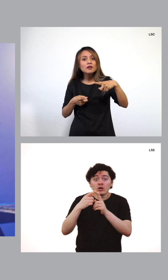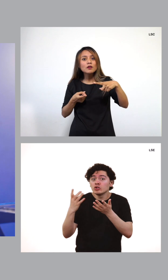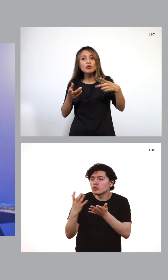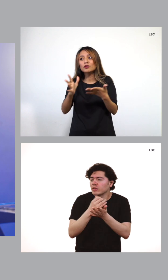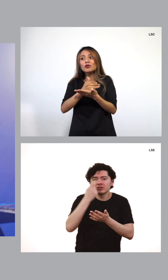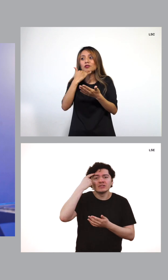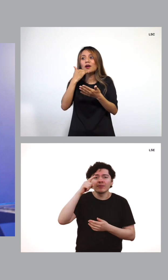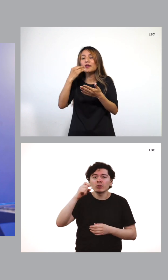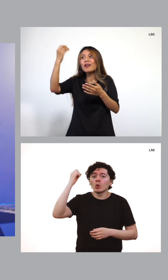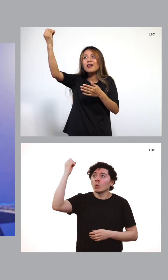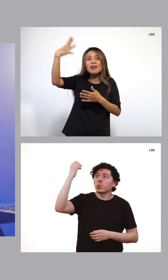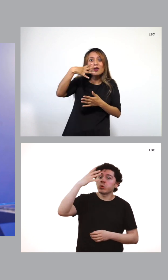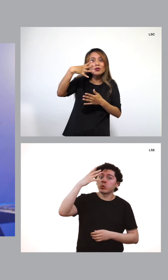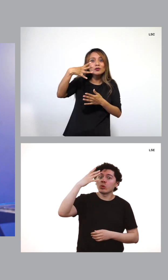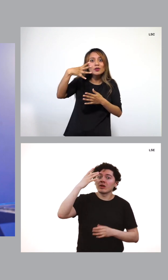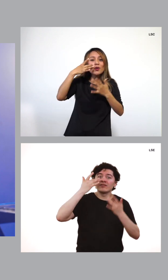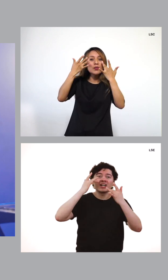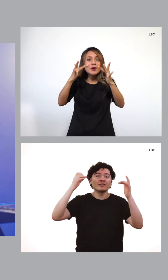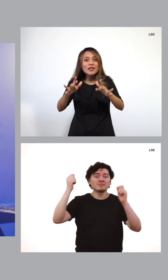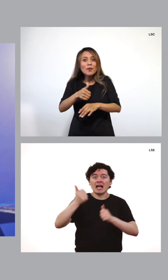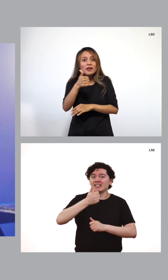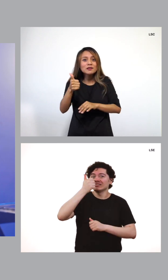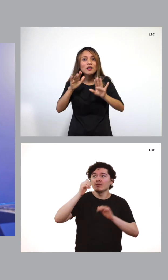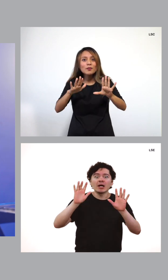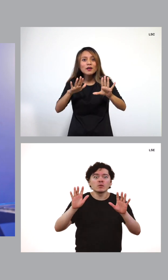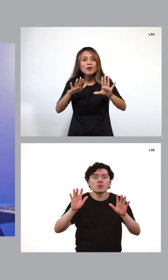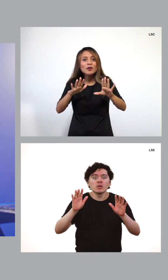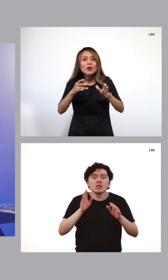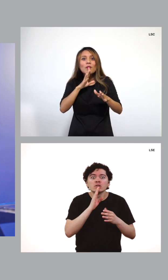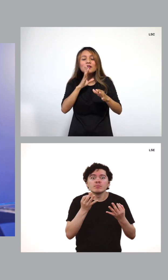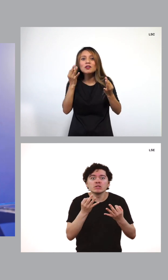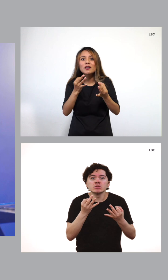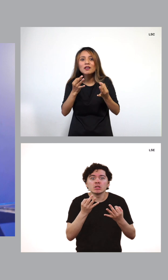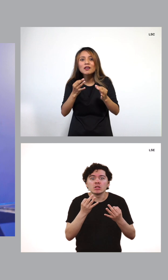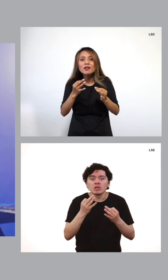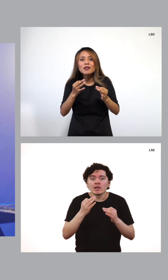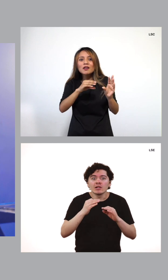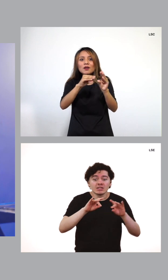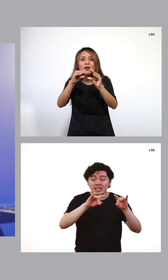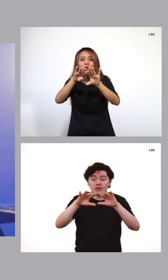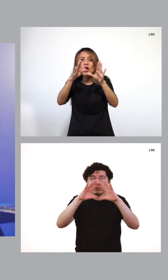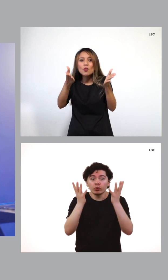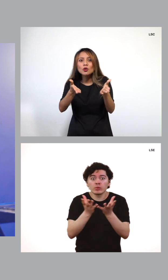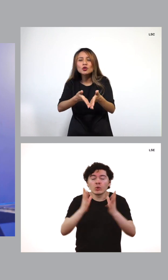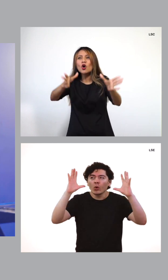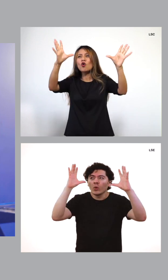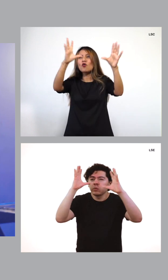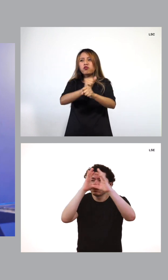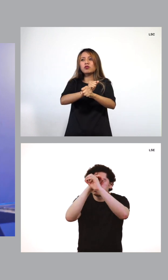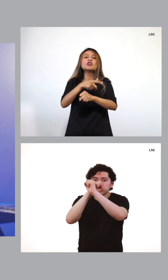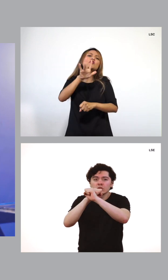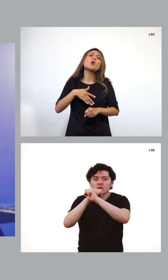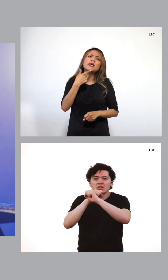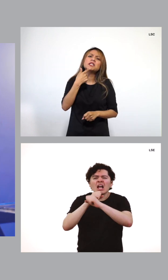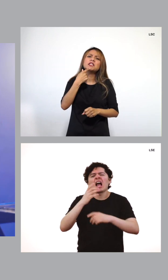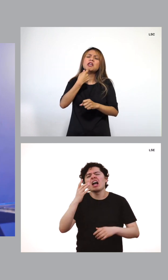máximo esplendor, la tierra se llenó de oscuridad. Y puedes decir, bueno, Juan, esto fue un eclipse de